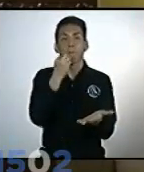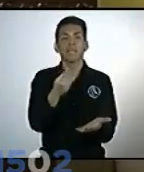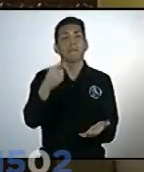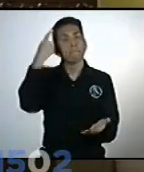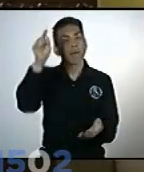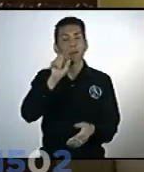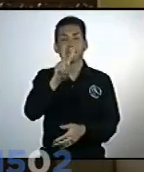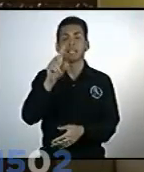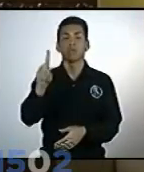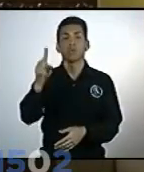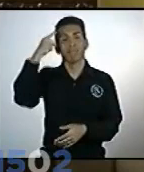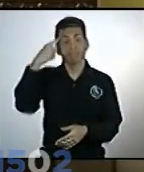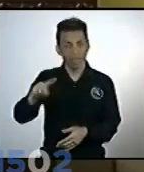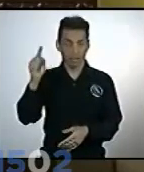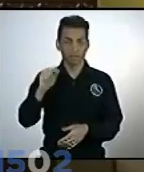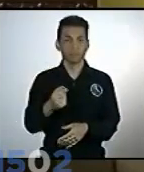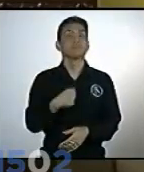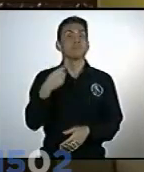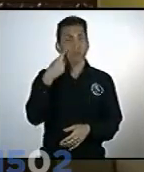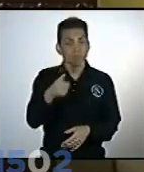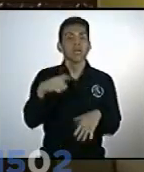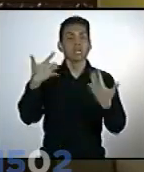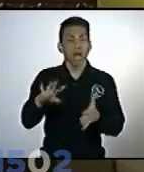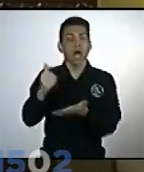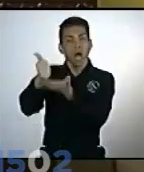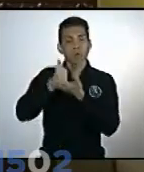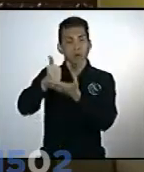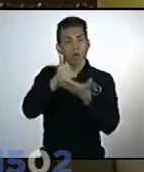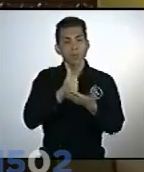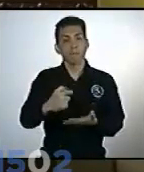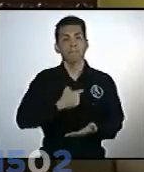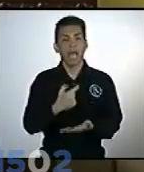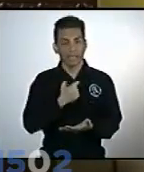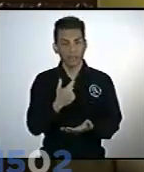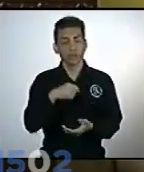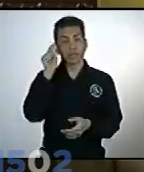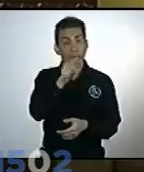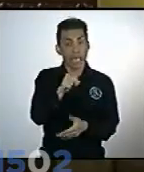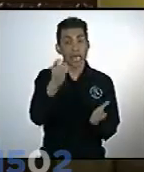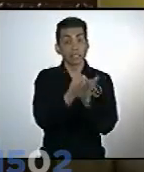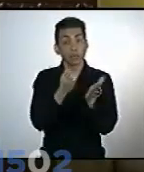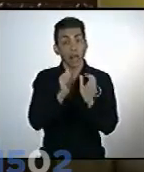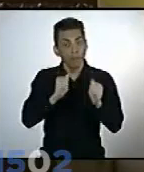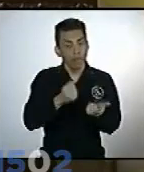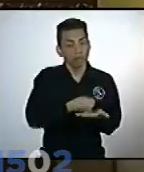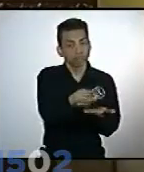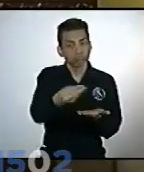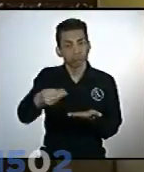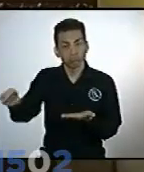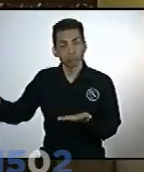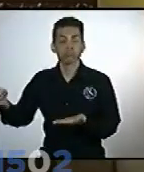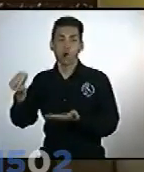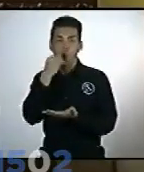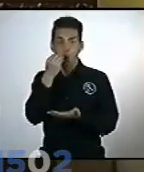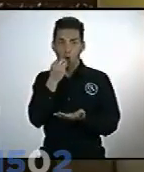por 21 días. Estamos contando con la colaboración de los maestros en las escuelas para poder repartir los